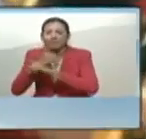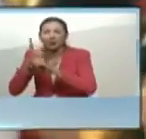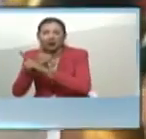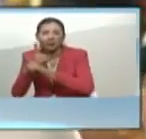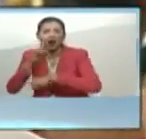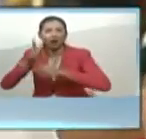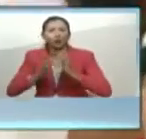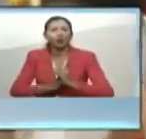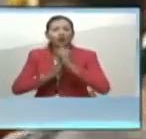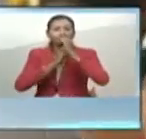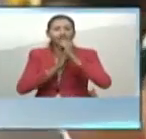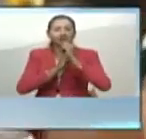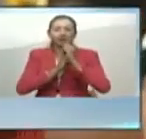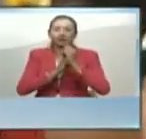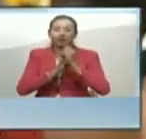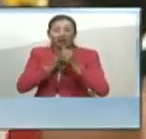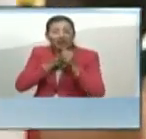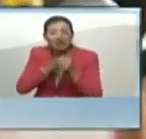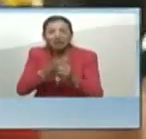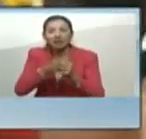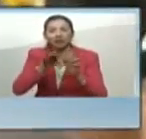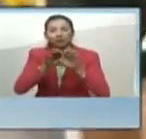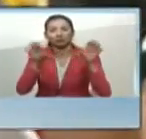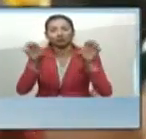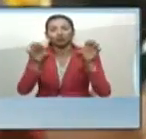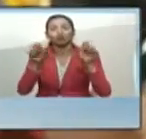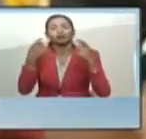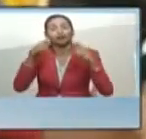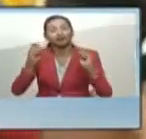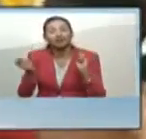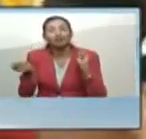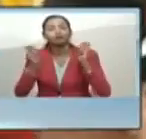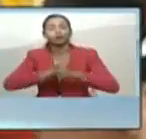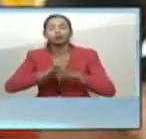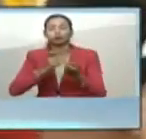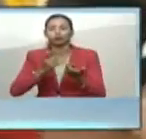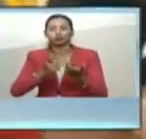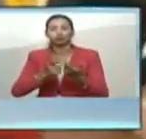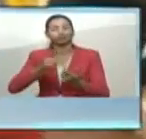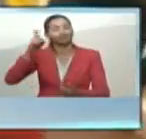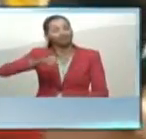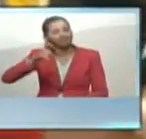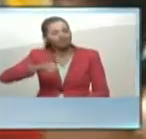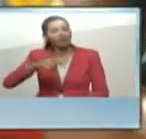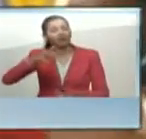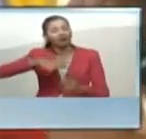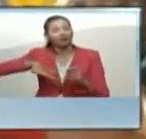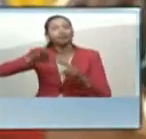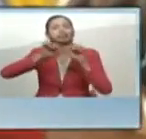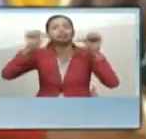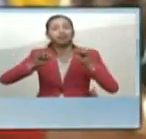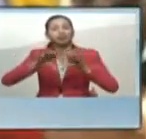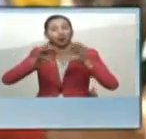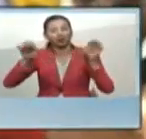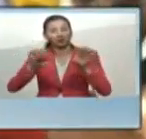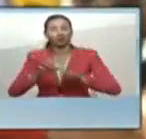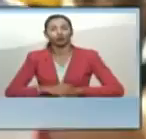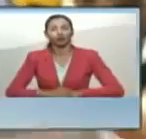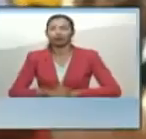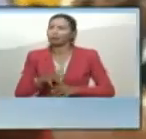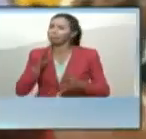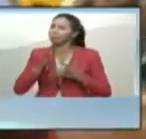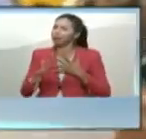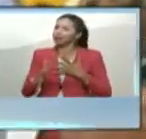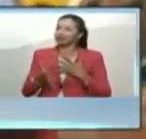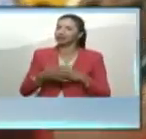están dirigiendo el proceso educativo para la transformación necesaria que amerita la educación. ¿Qué sucede?